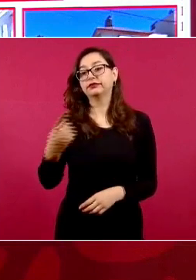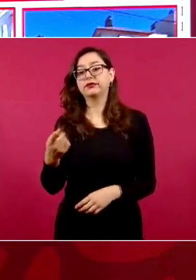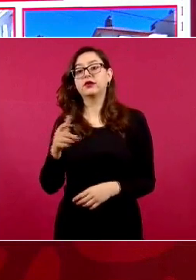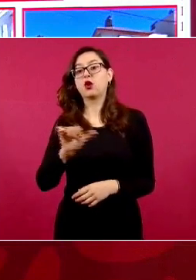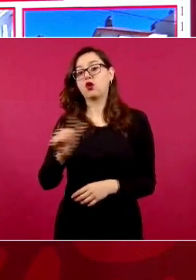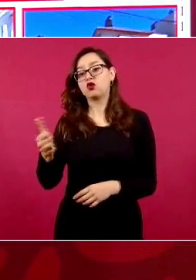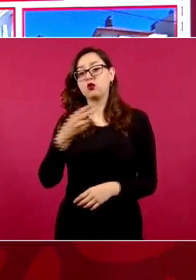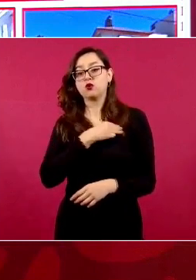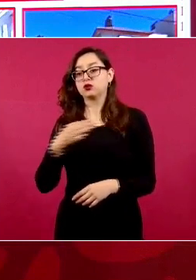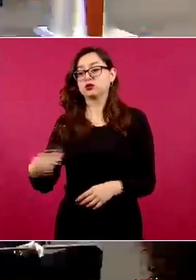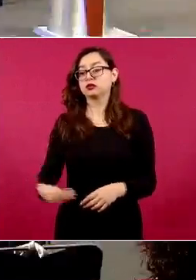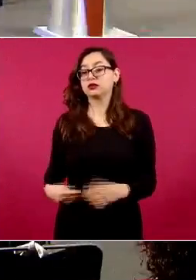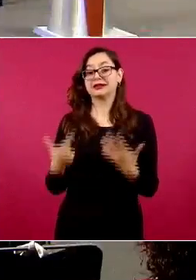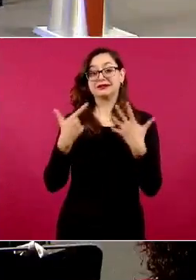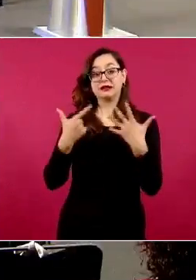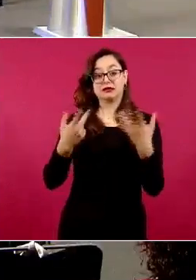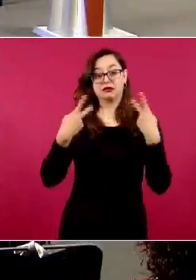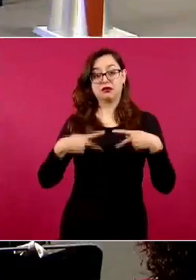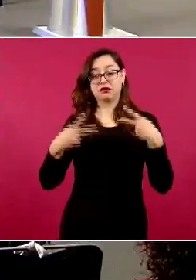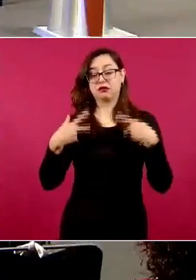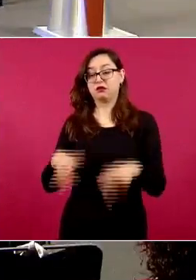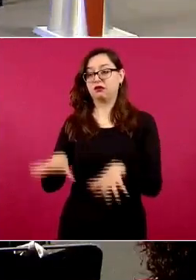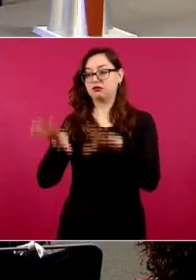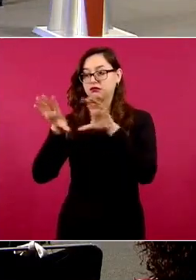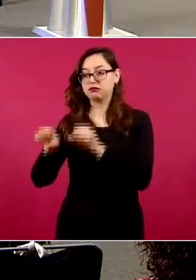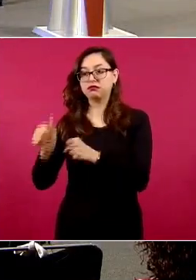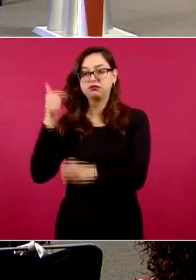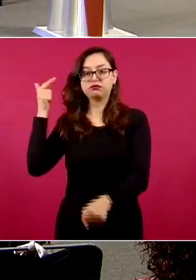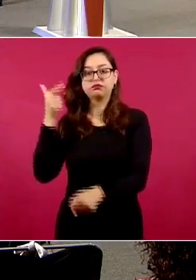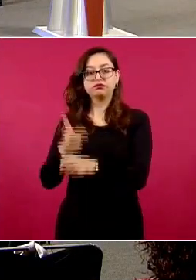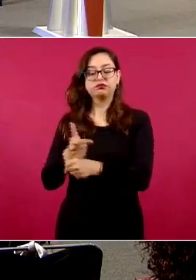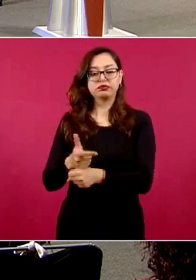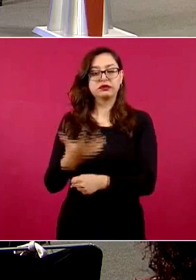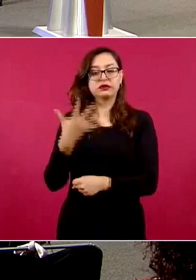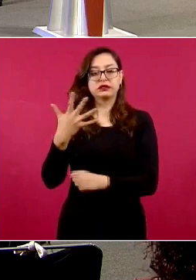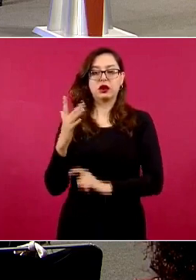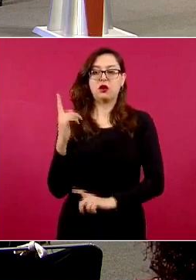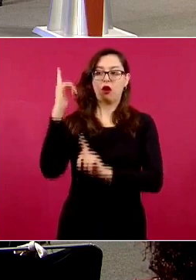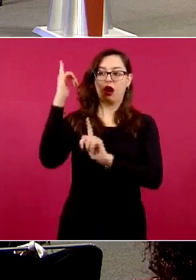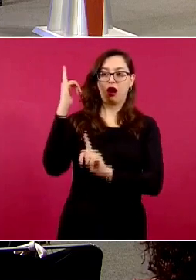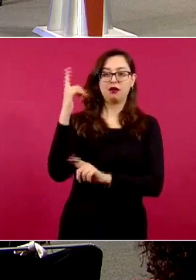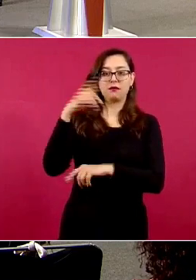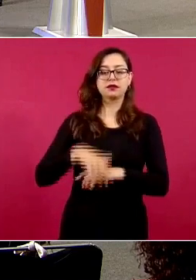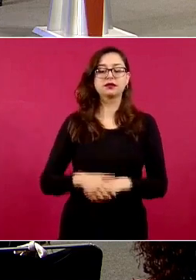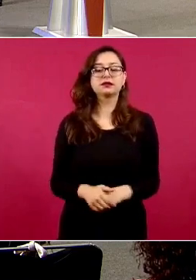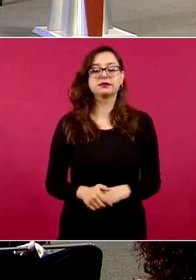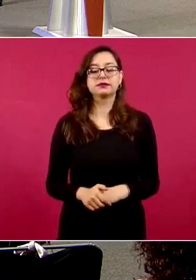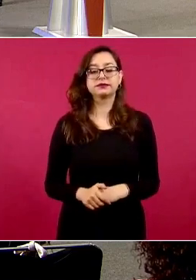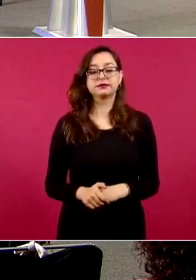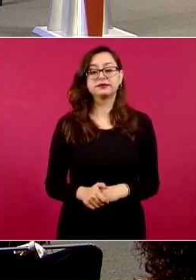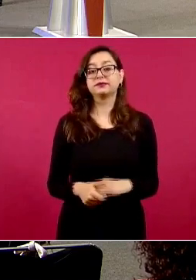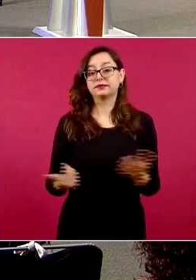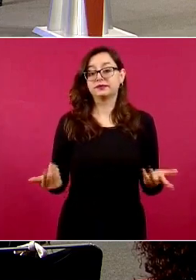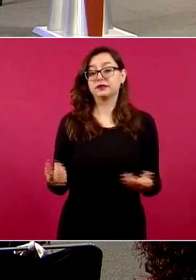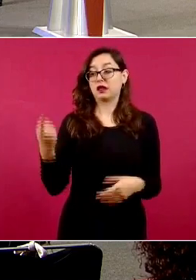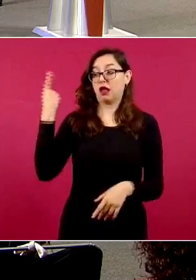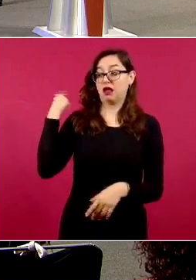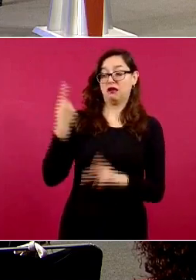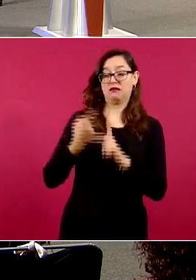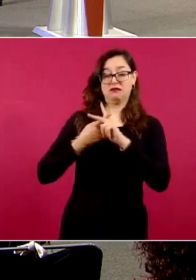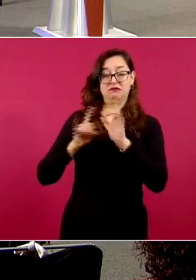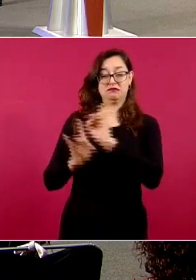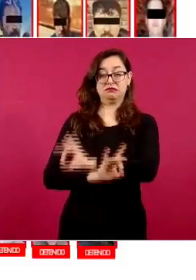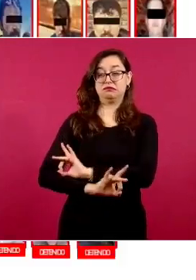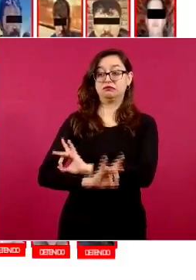con 5 armas largas. Siguiente. A partir del despliegue permanente que lleva